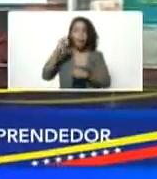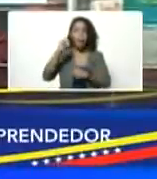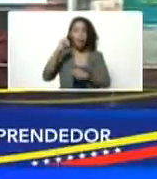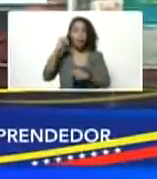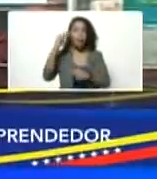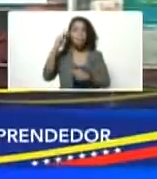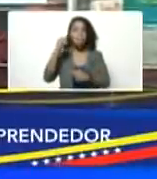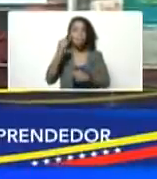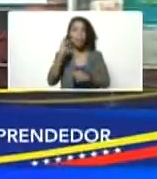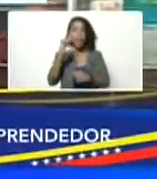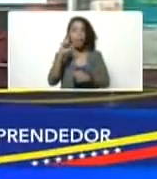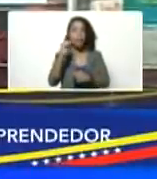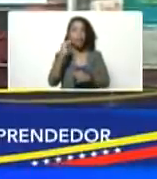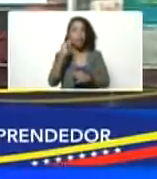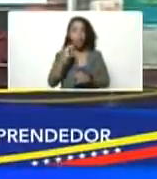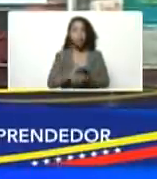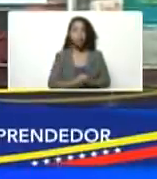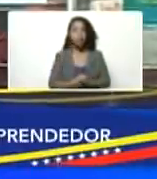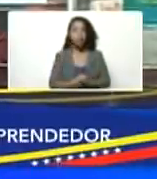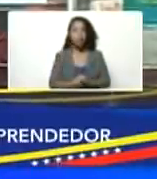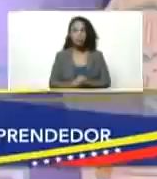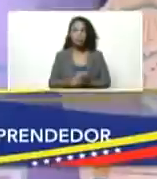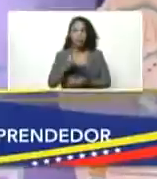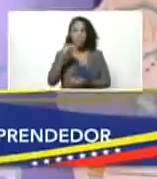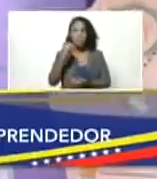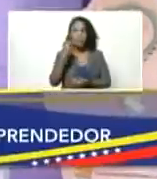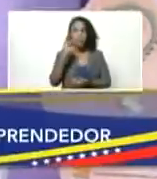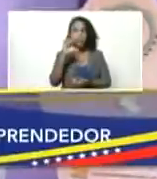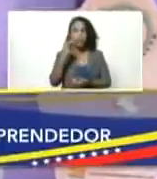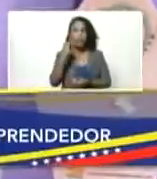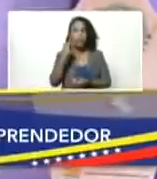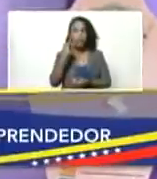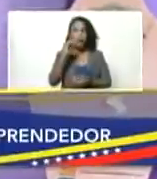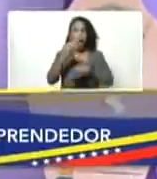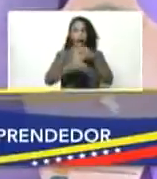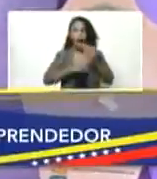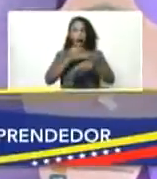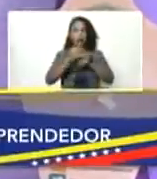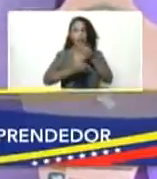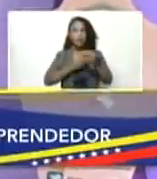Mili. Mili fabrica